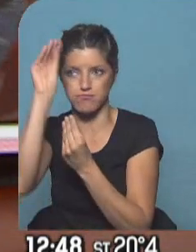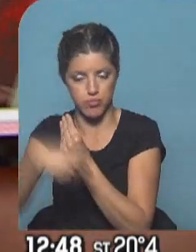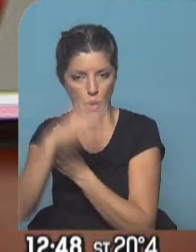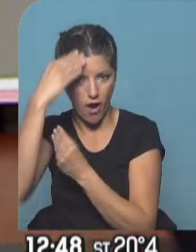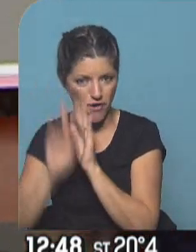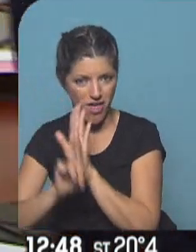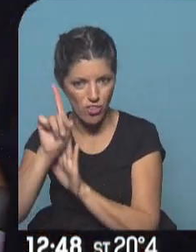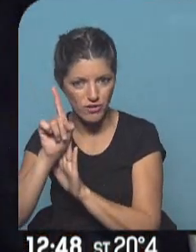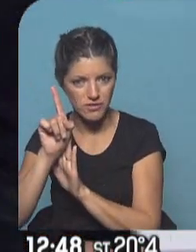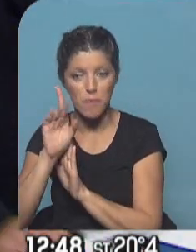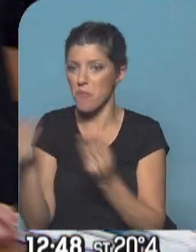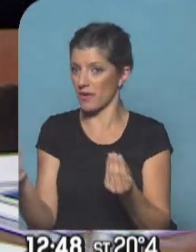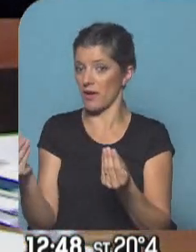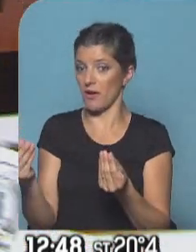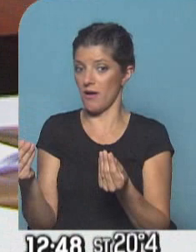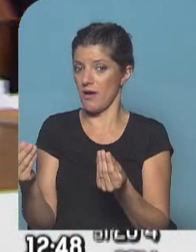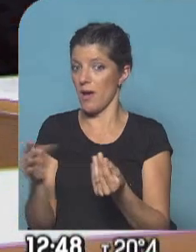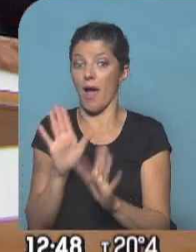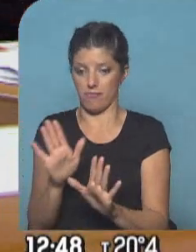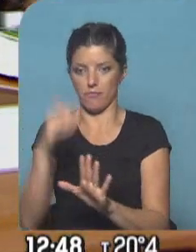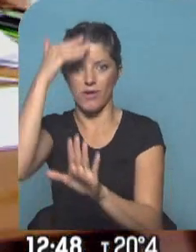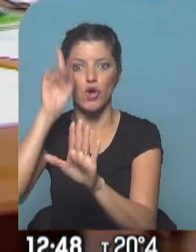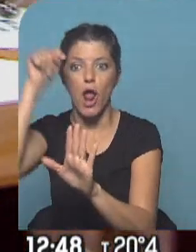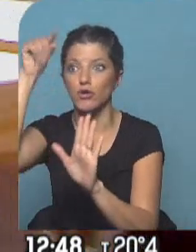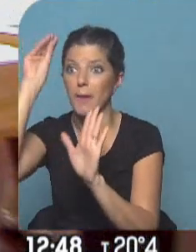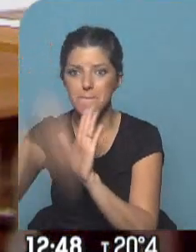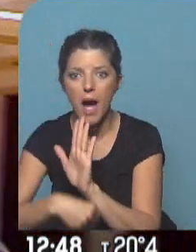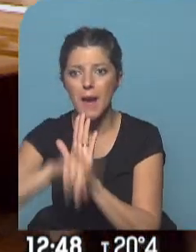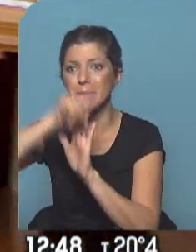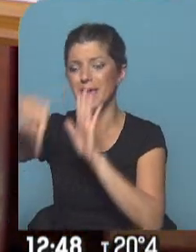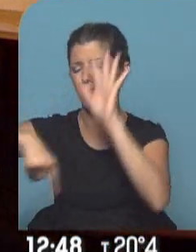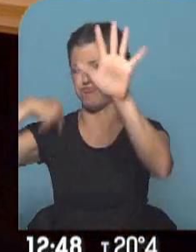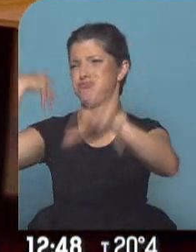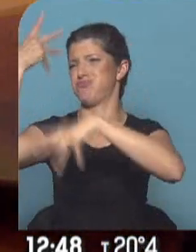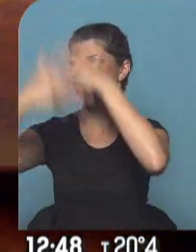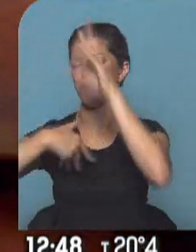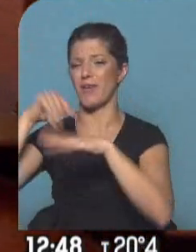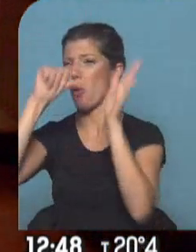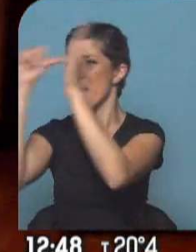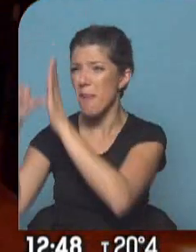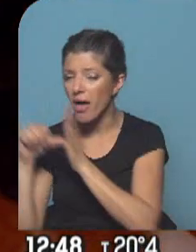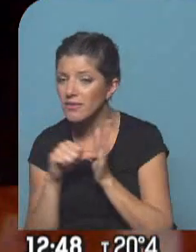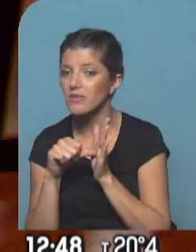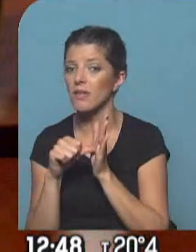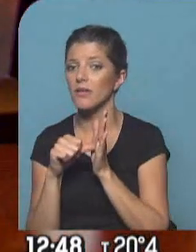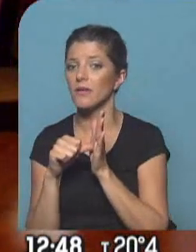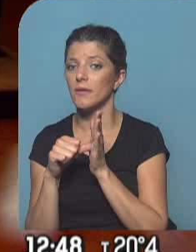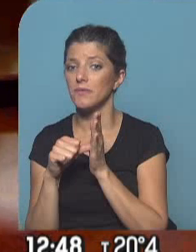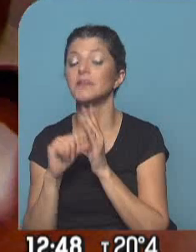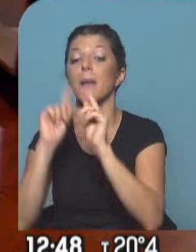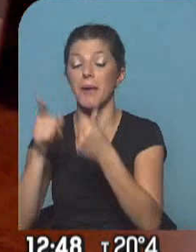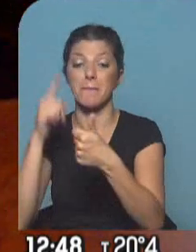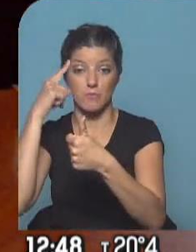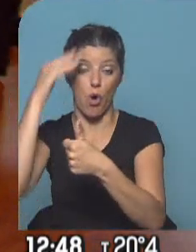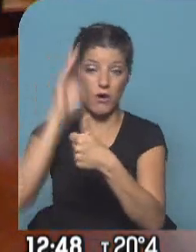¿Por qué no lo hace? Porque si cae el régimen norcoreano, el riesgo es un foco de desestabilización en la región y eventualmente una unificación coreana o